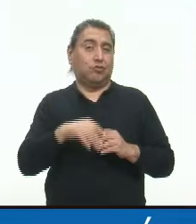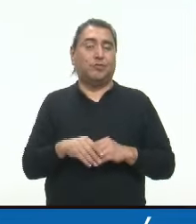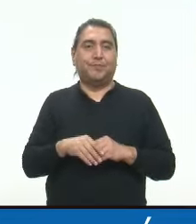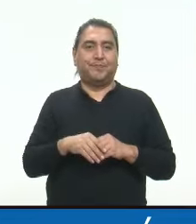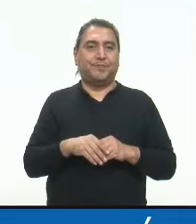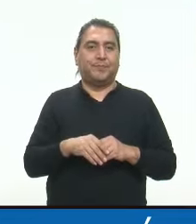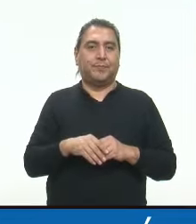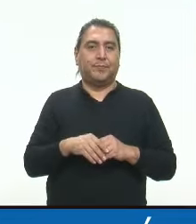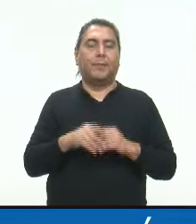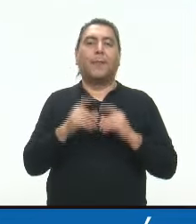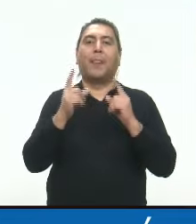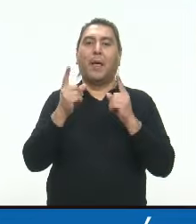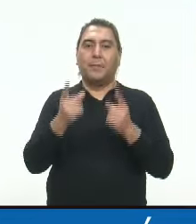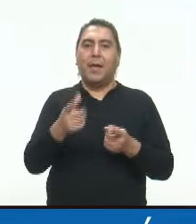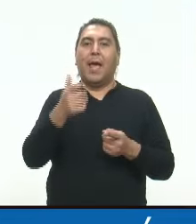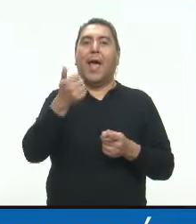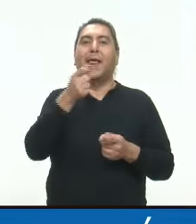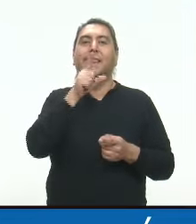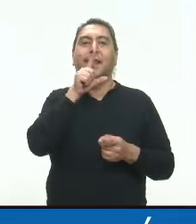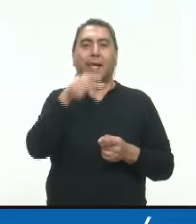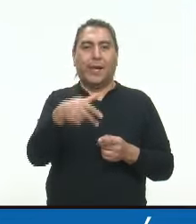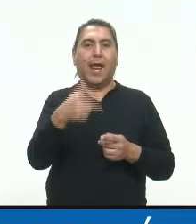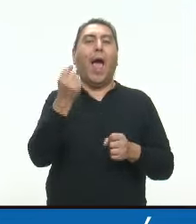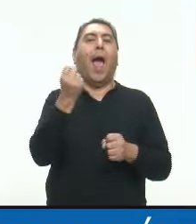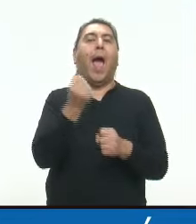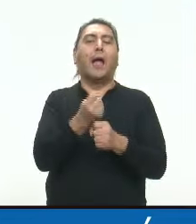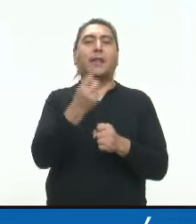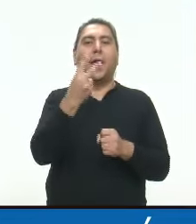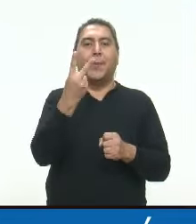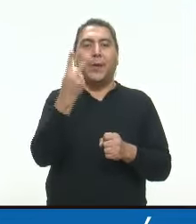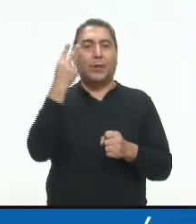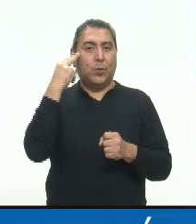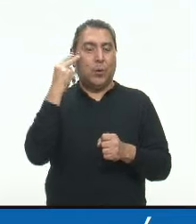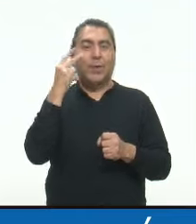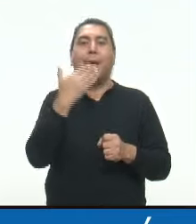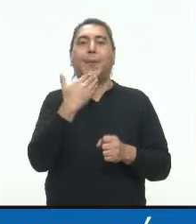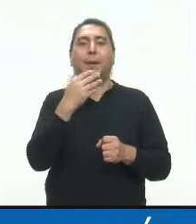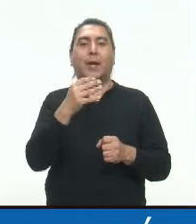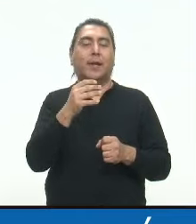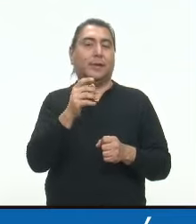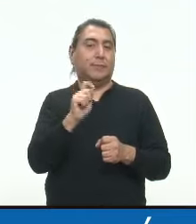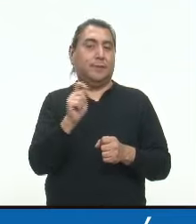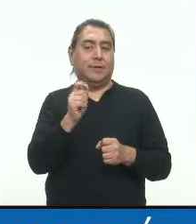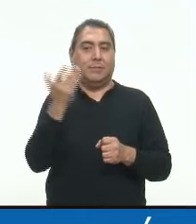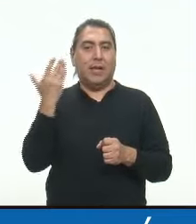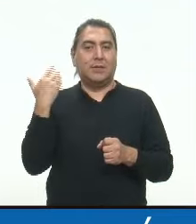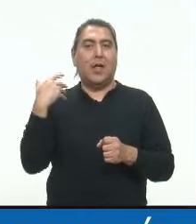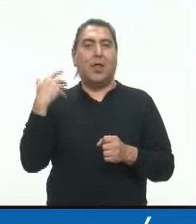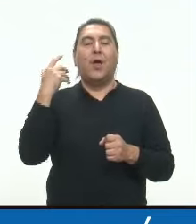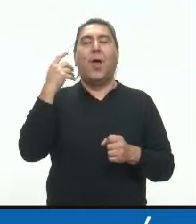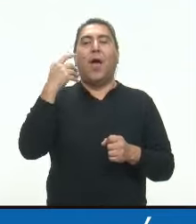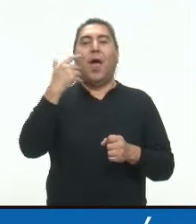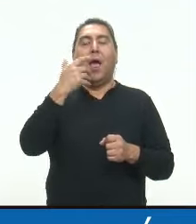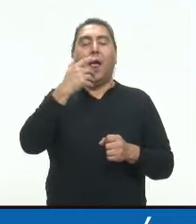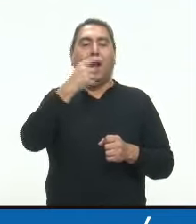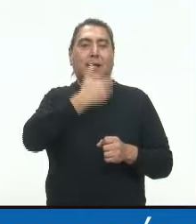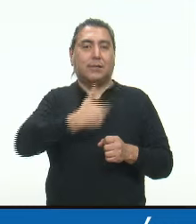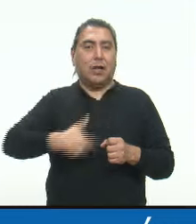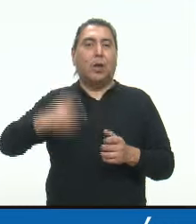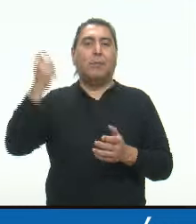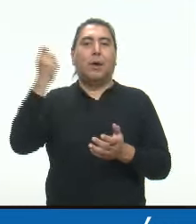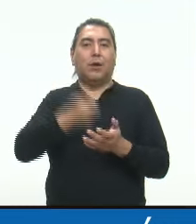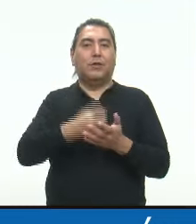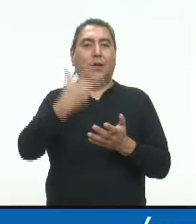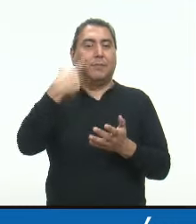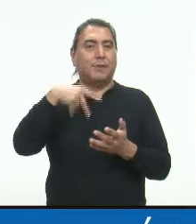Con respecto a los ATNs, hasta el 29 de abril pasado, la Nación pagó 10.300 millones de pesos de ATNs.